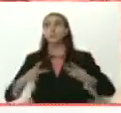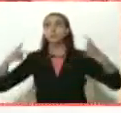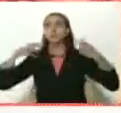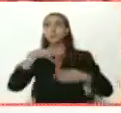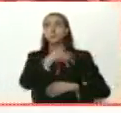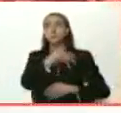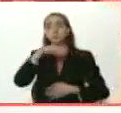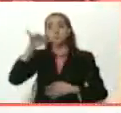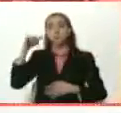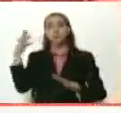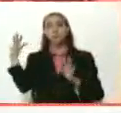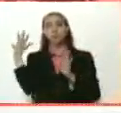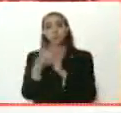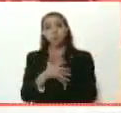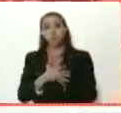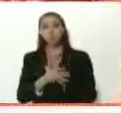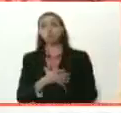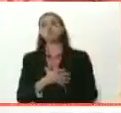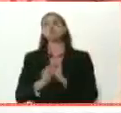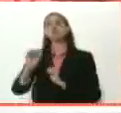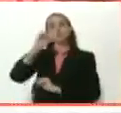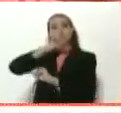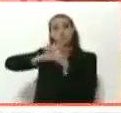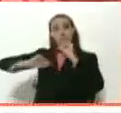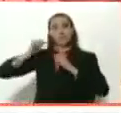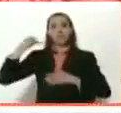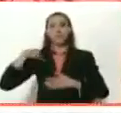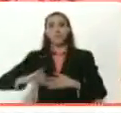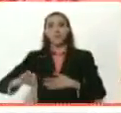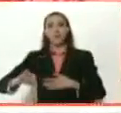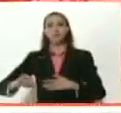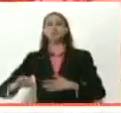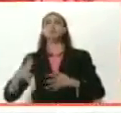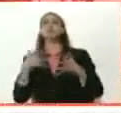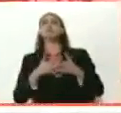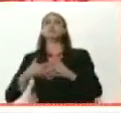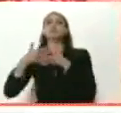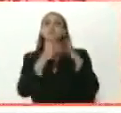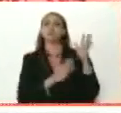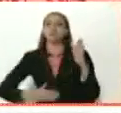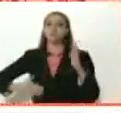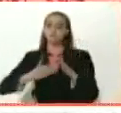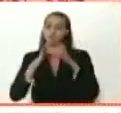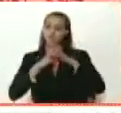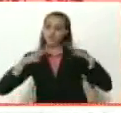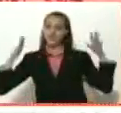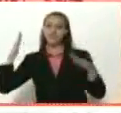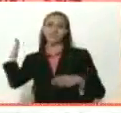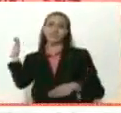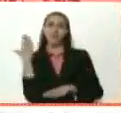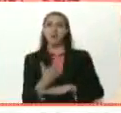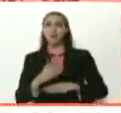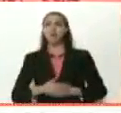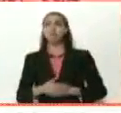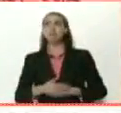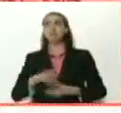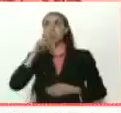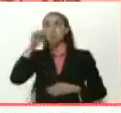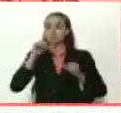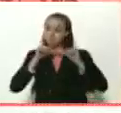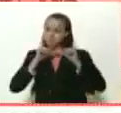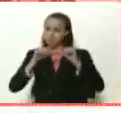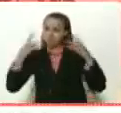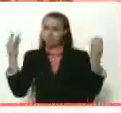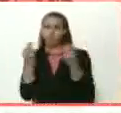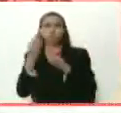patria en medio de una resistencia a una agresión imperial de la magnitud como la que estamos viviendo. Nicolás ahí, al